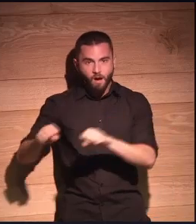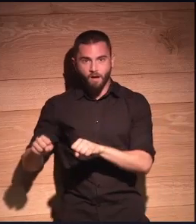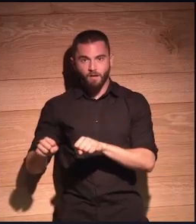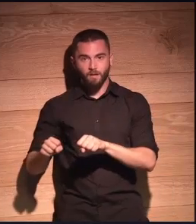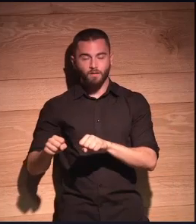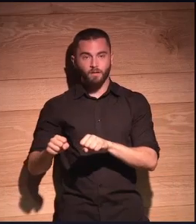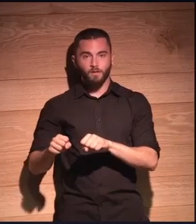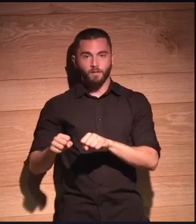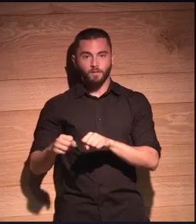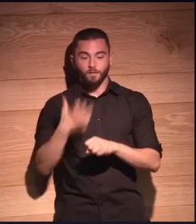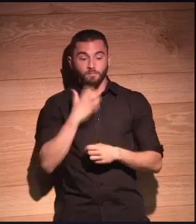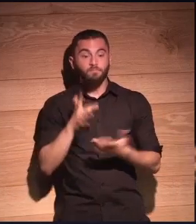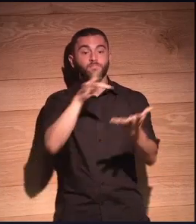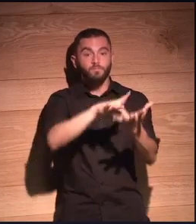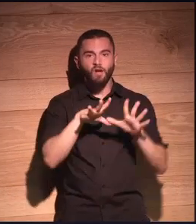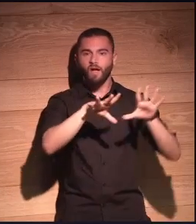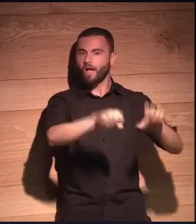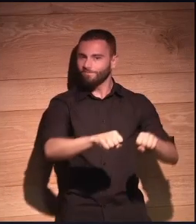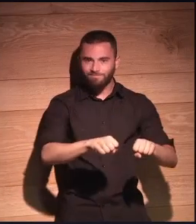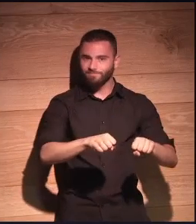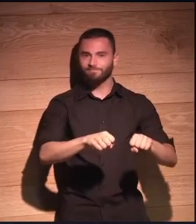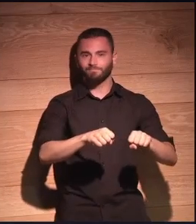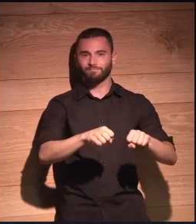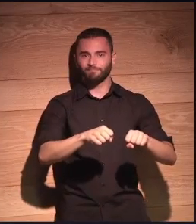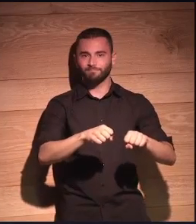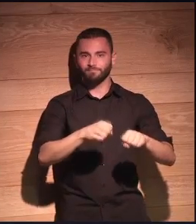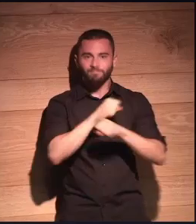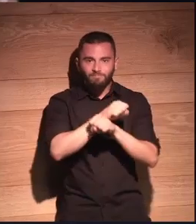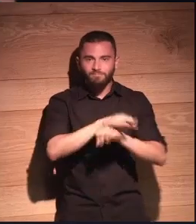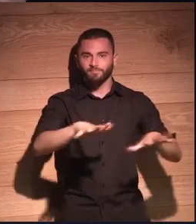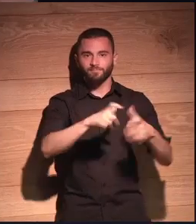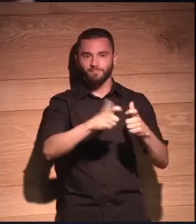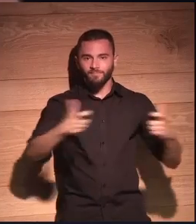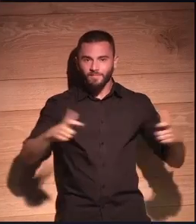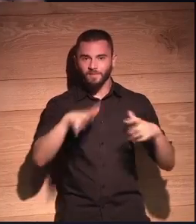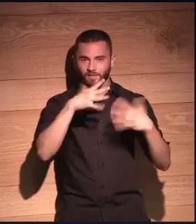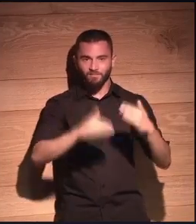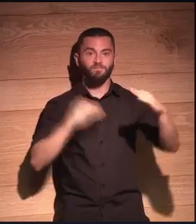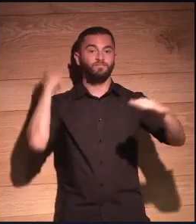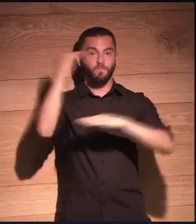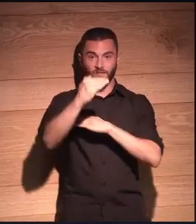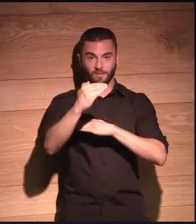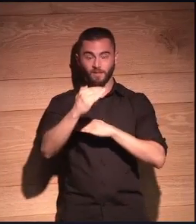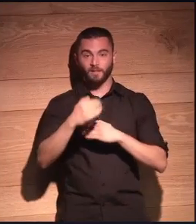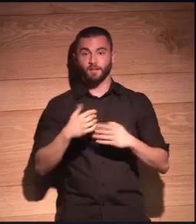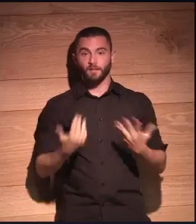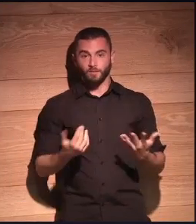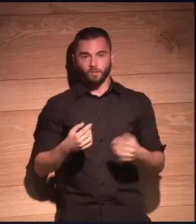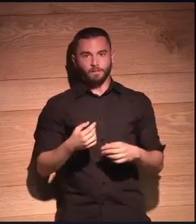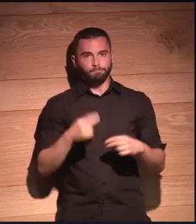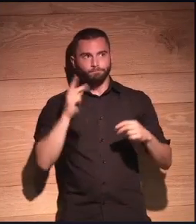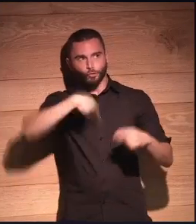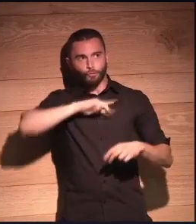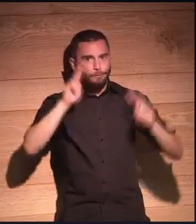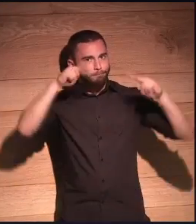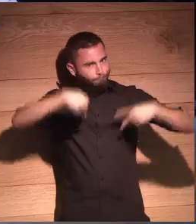sea, allá donde llegamos lo colonizamos, lo poblamos y ahora ya vamos más allá, ¿no? O sea, también eso nos lo tenemos que mirar un